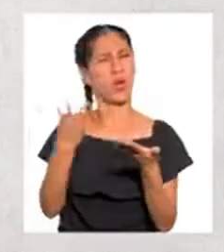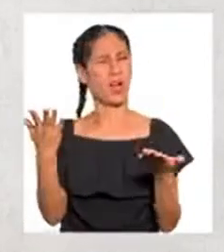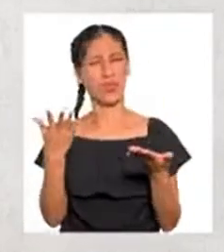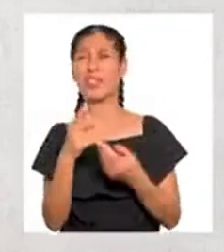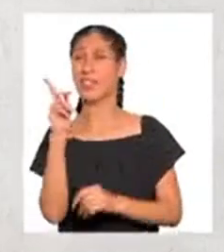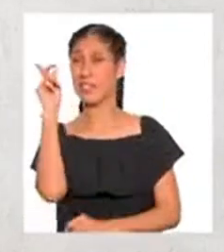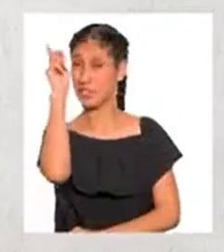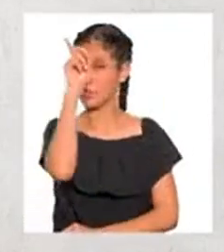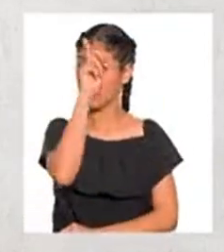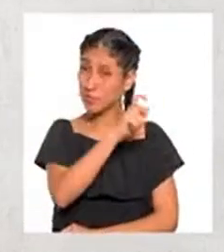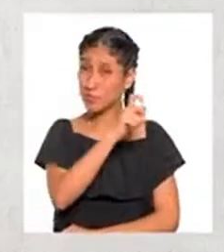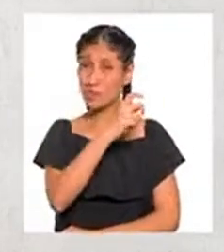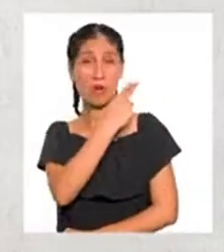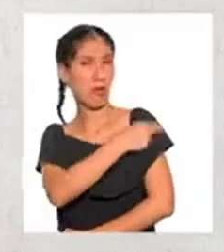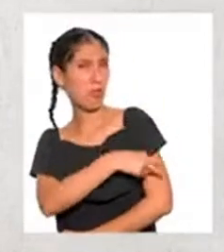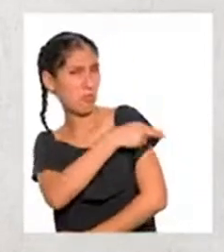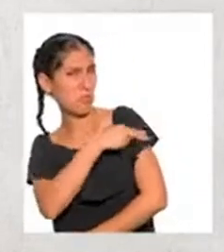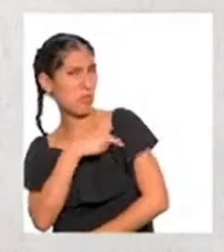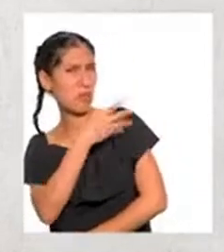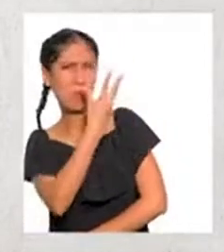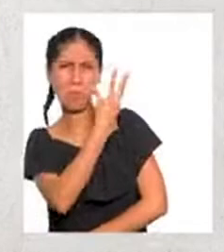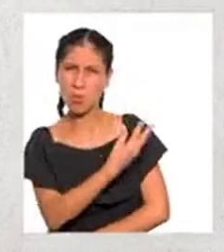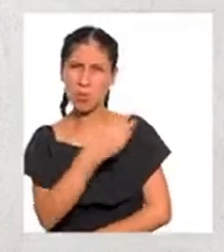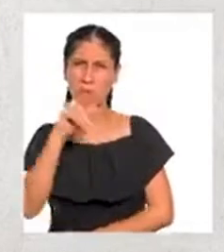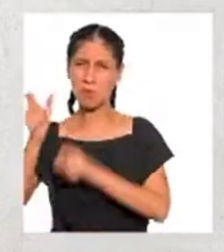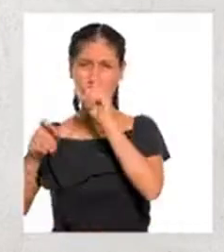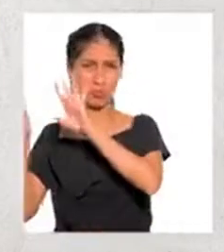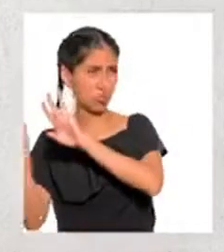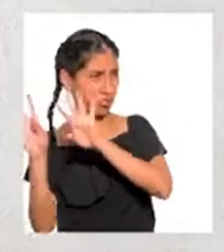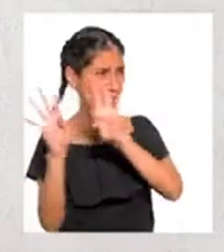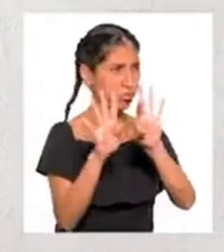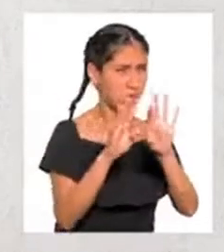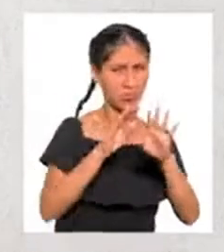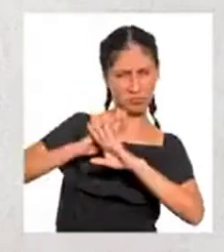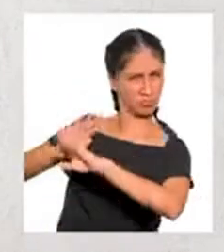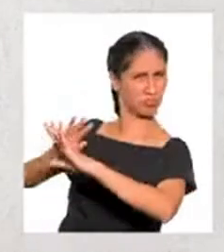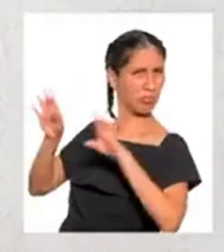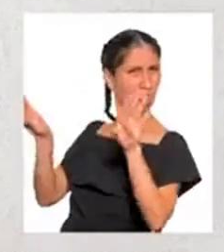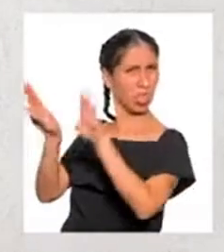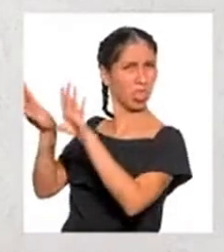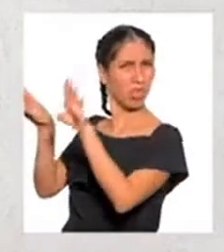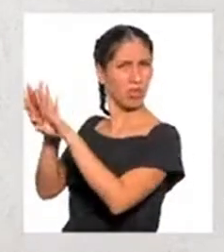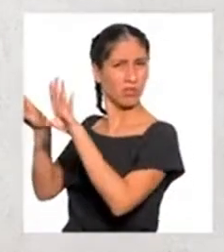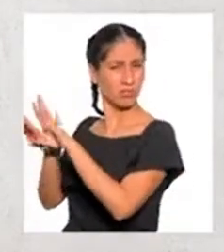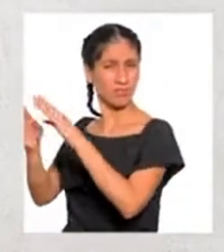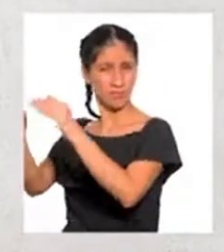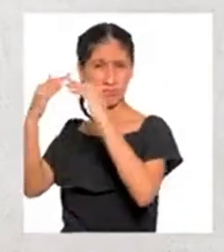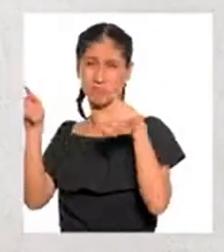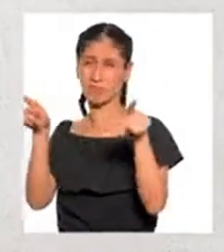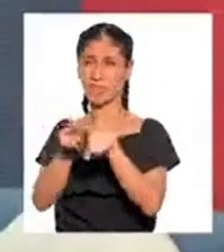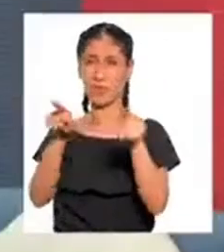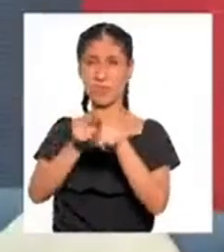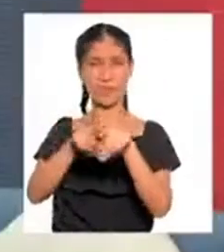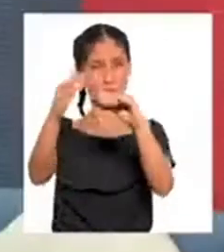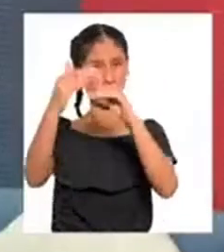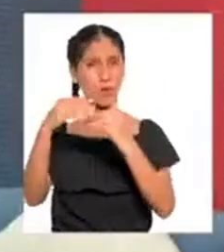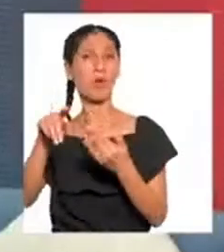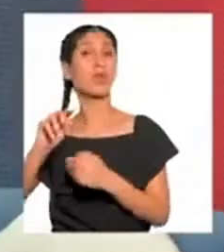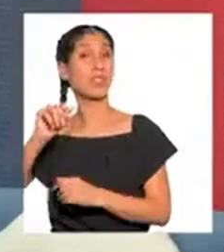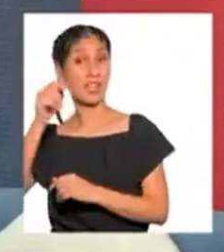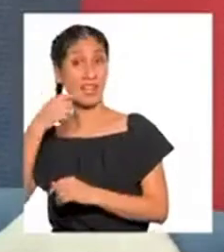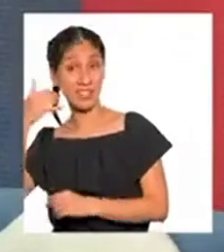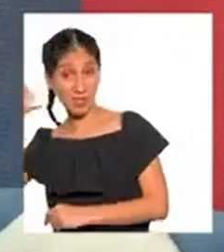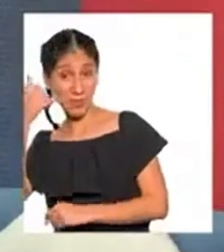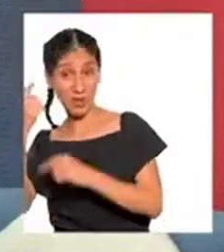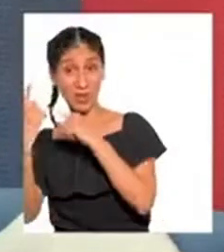infraestructura hospitalaria, la falta de recursos humanos y el limitado acceso a servicios básicos de saneamiento. También recibimos la llamada de